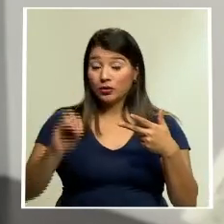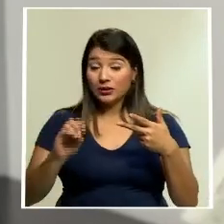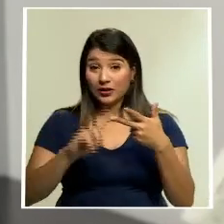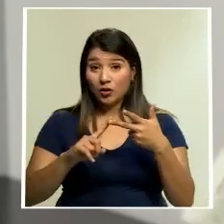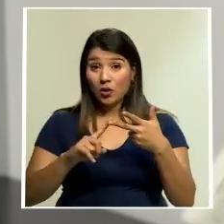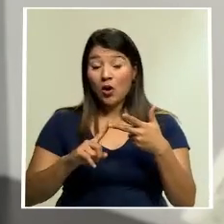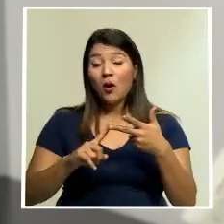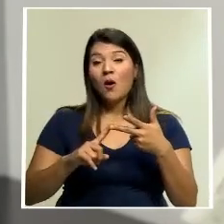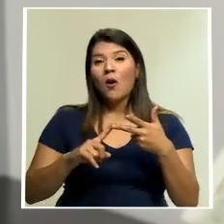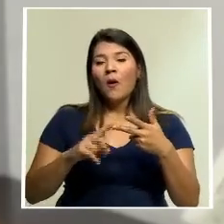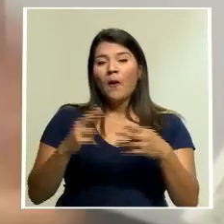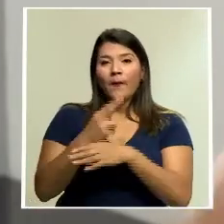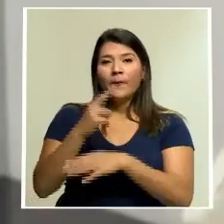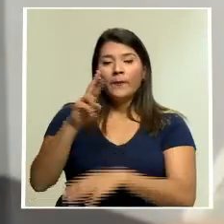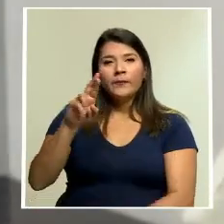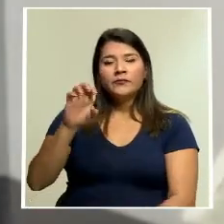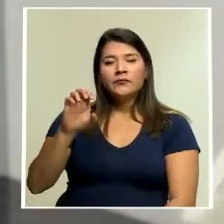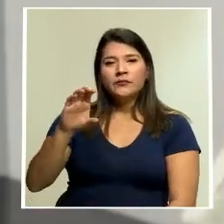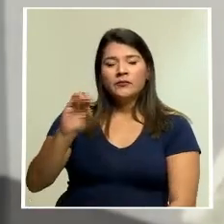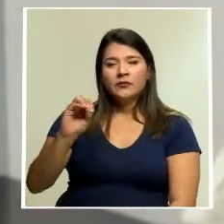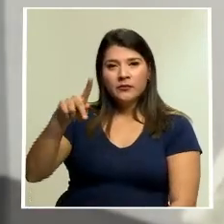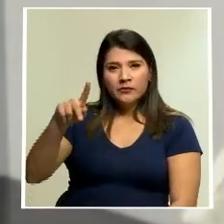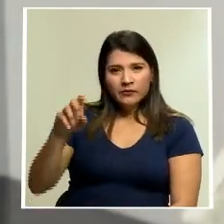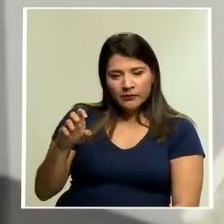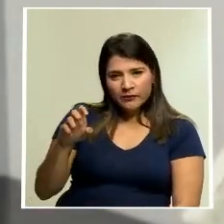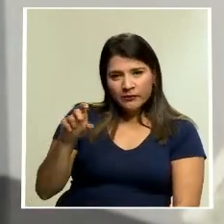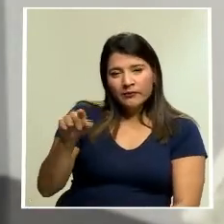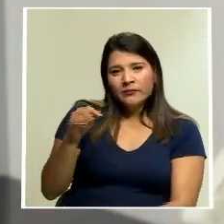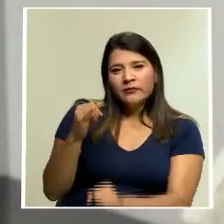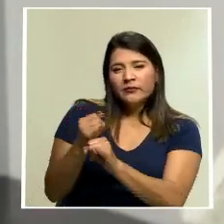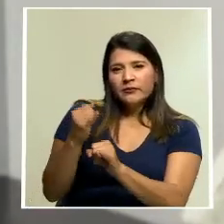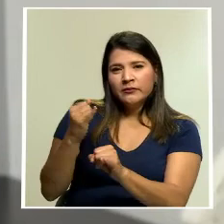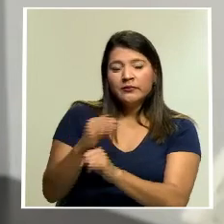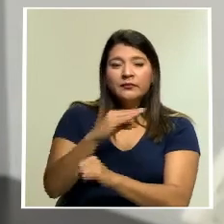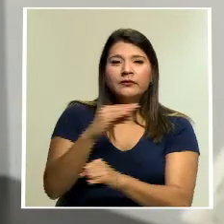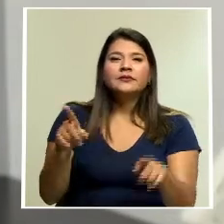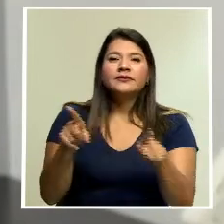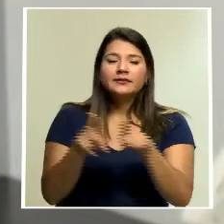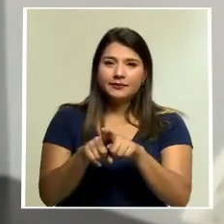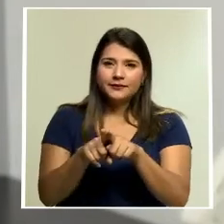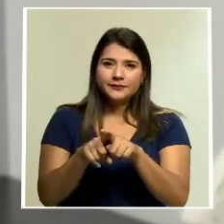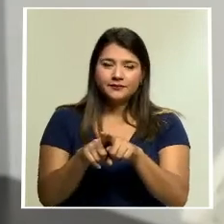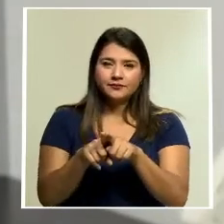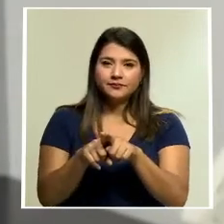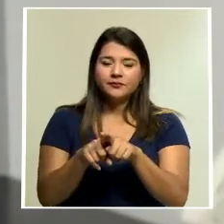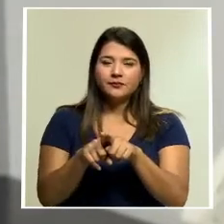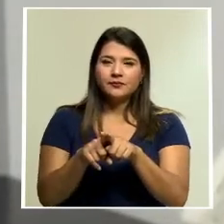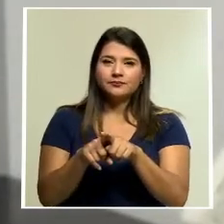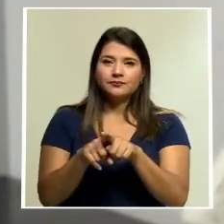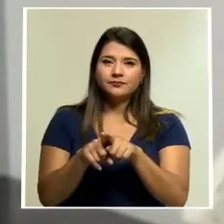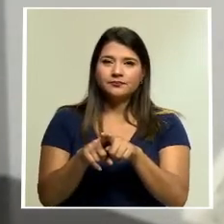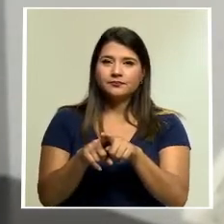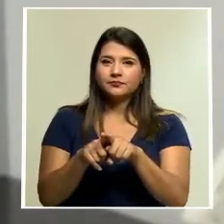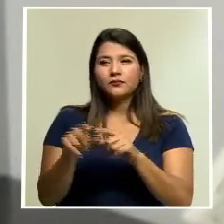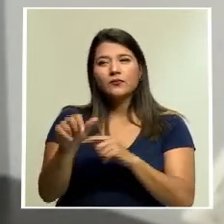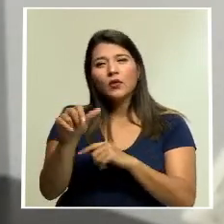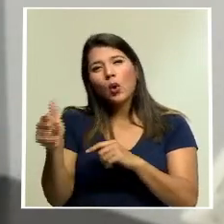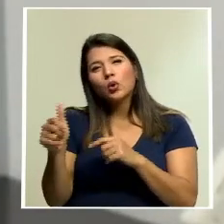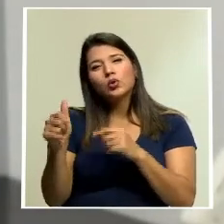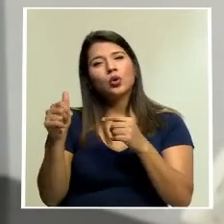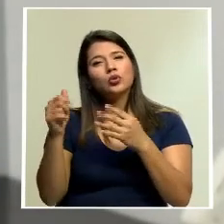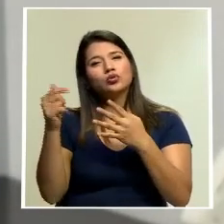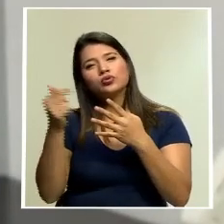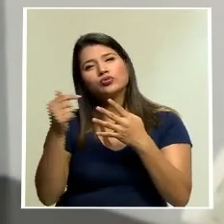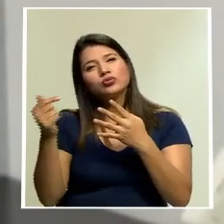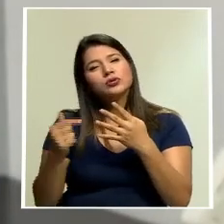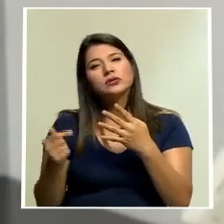en Recope como institución. Y además de eso hay algunos otros factores que